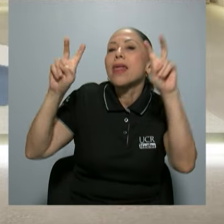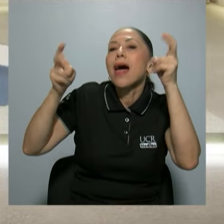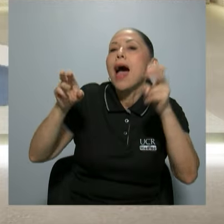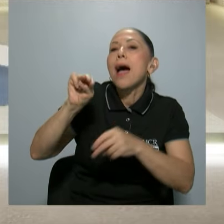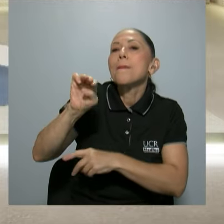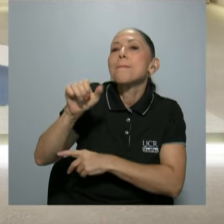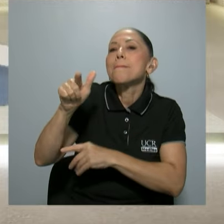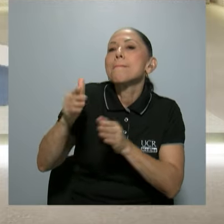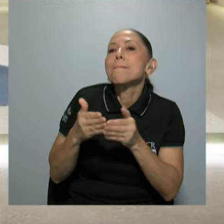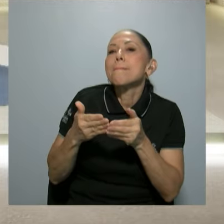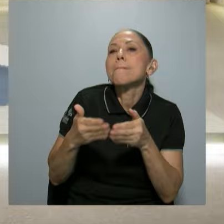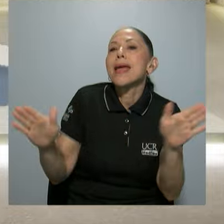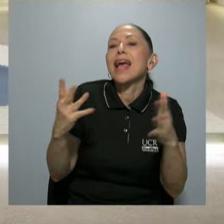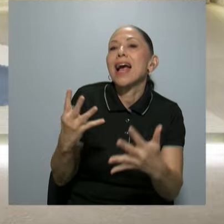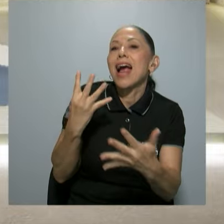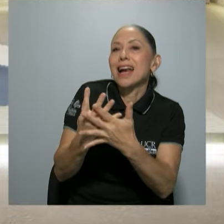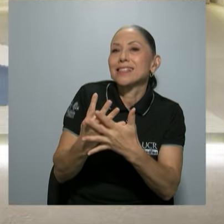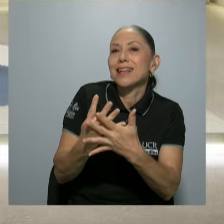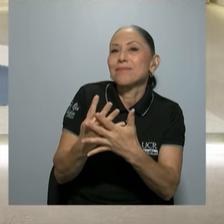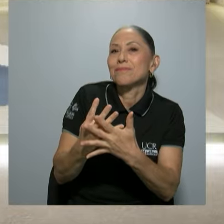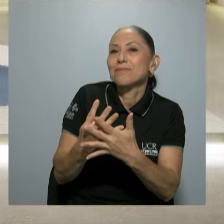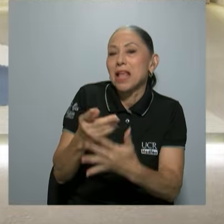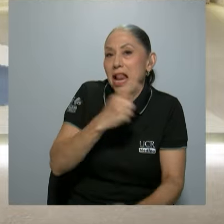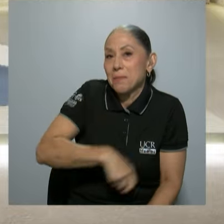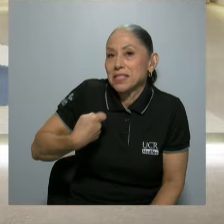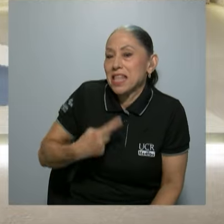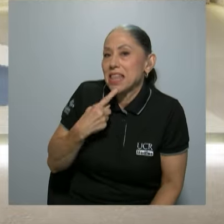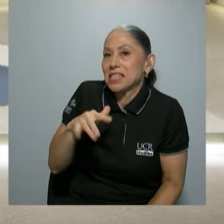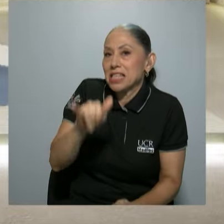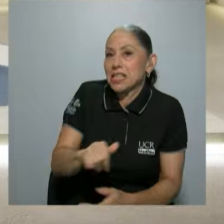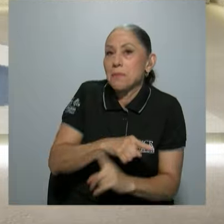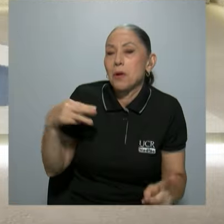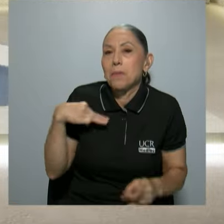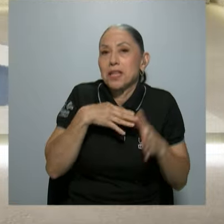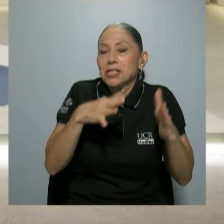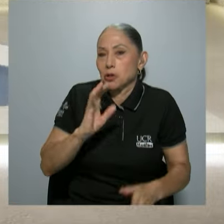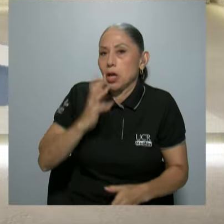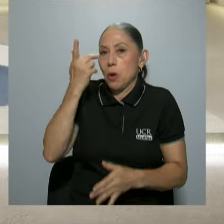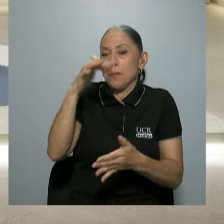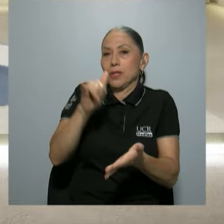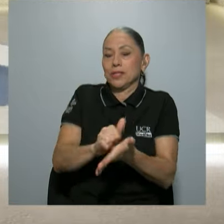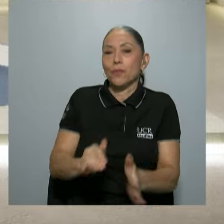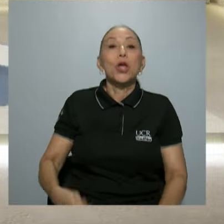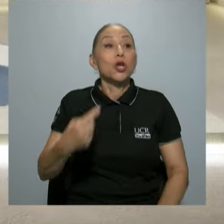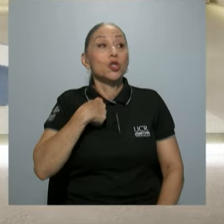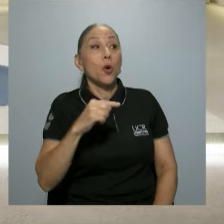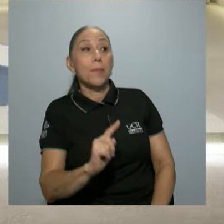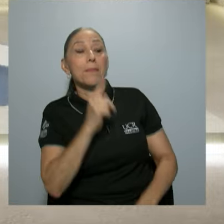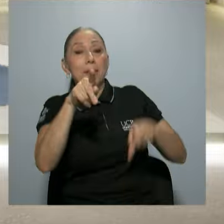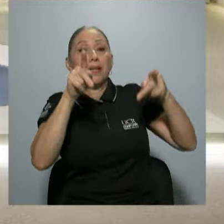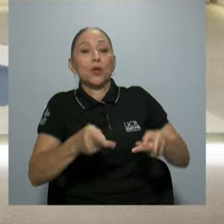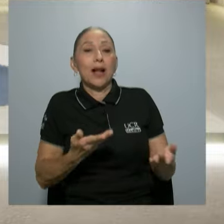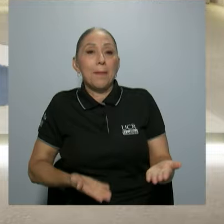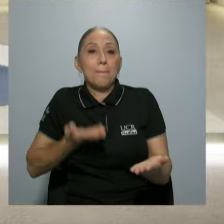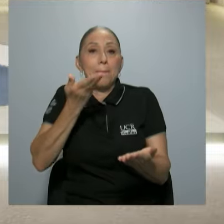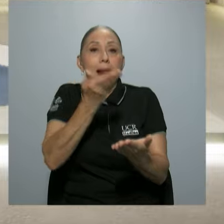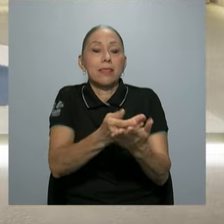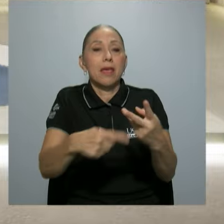dicen así, el presidente le dice así. Yo fui el primero que planteé dos